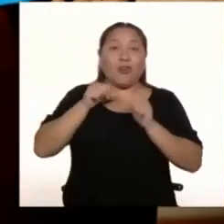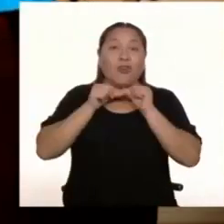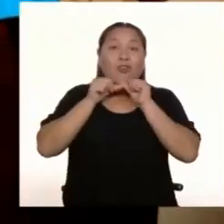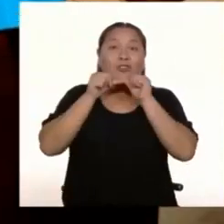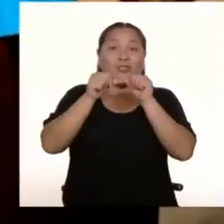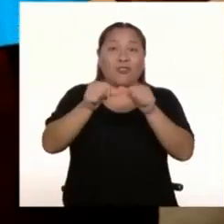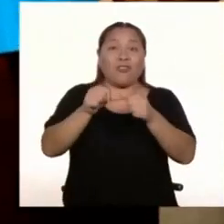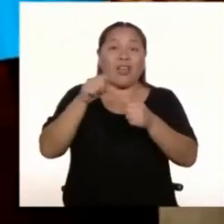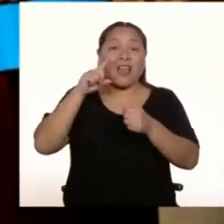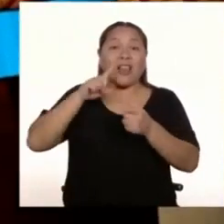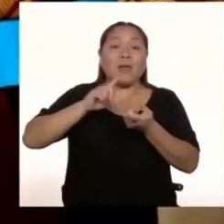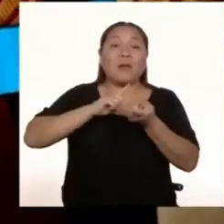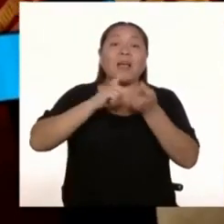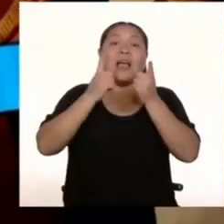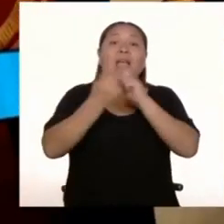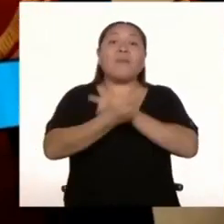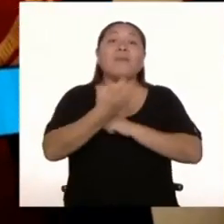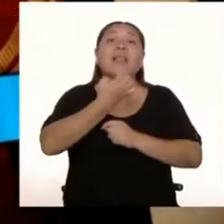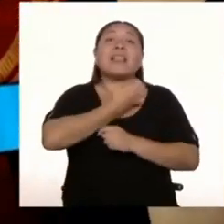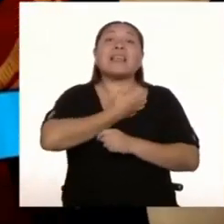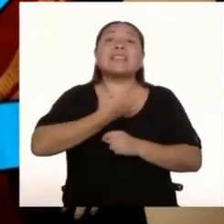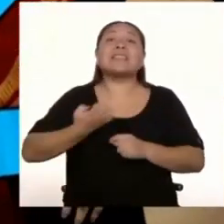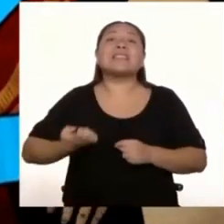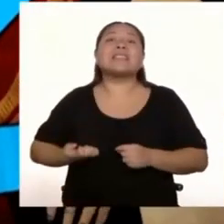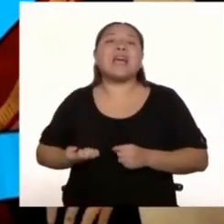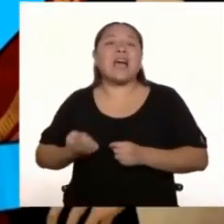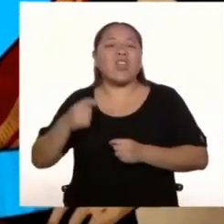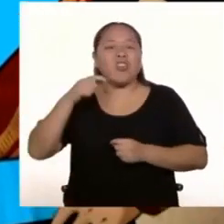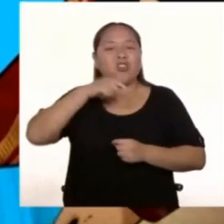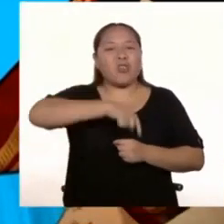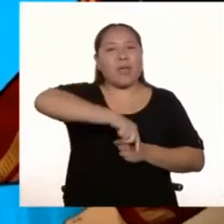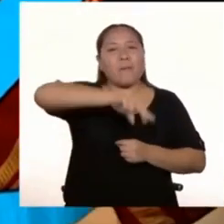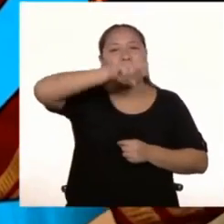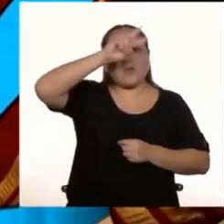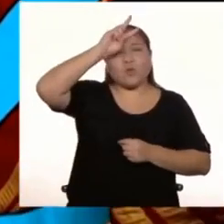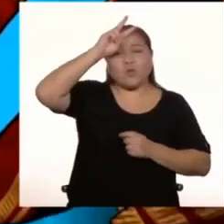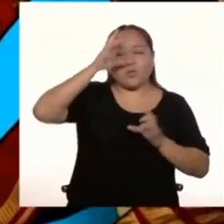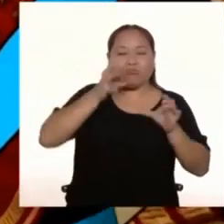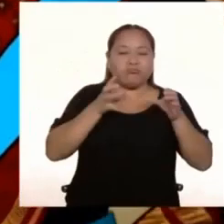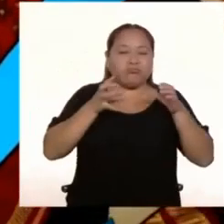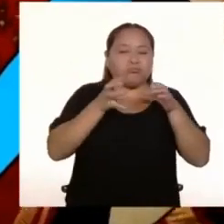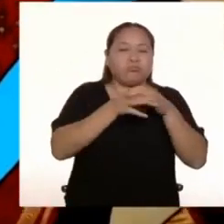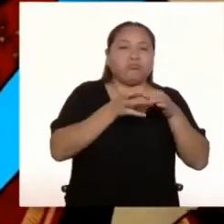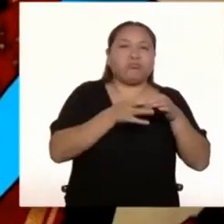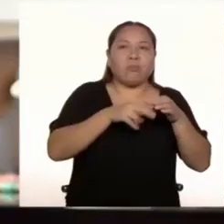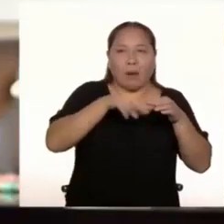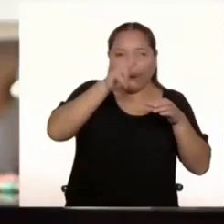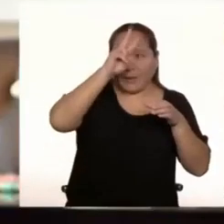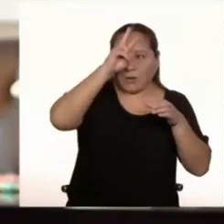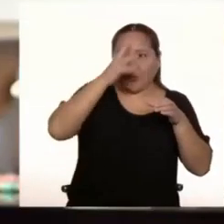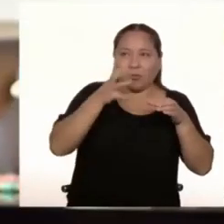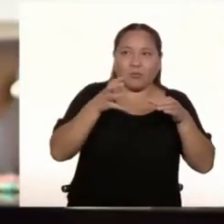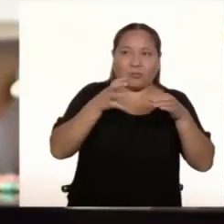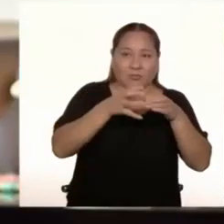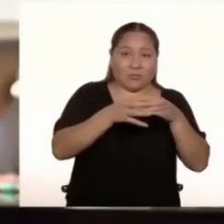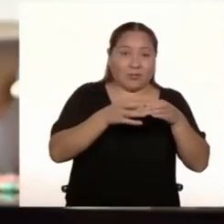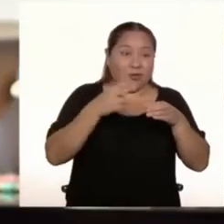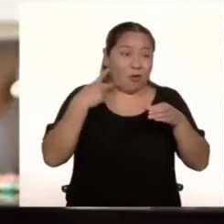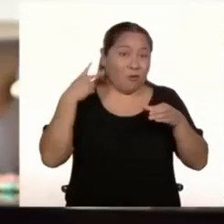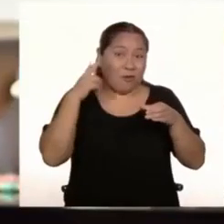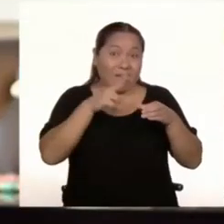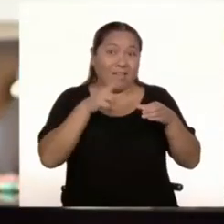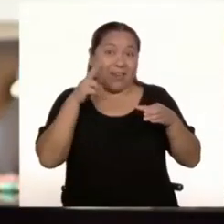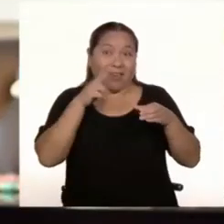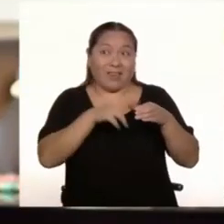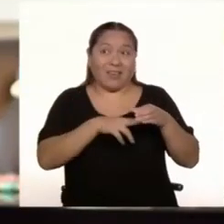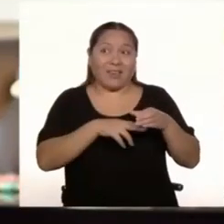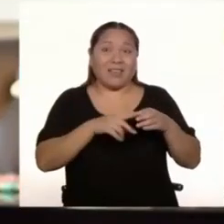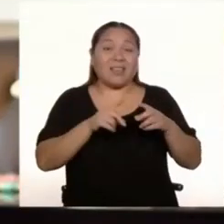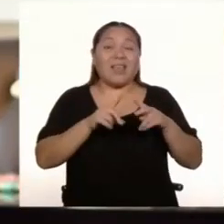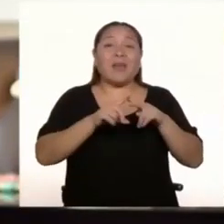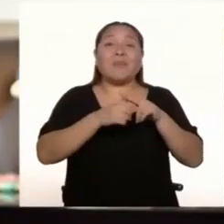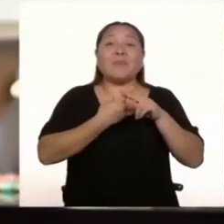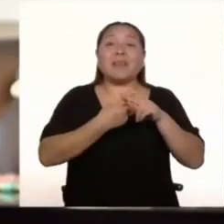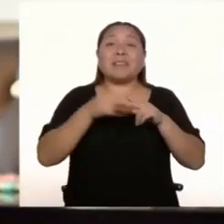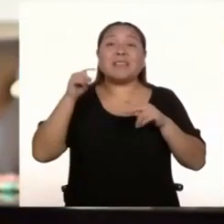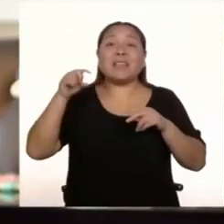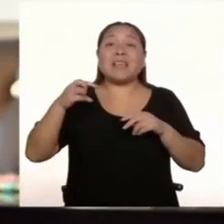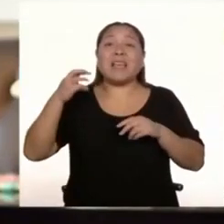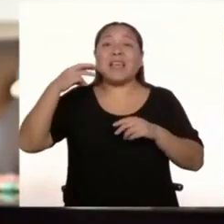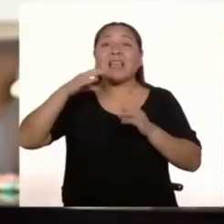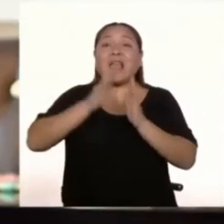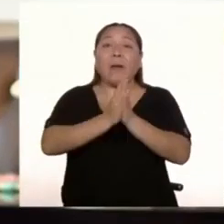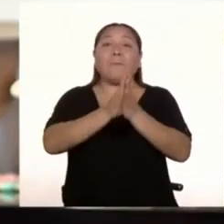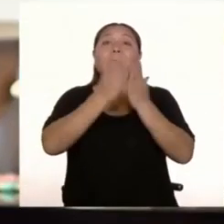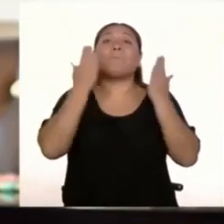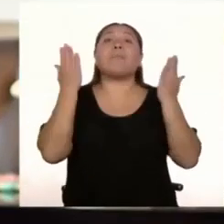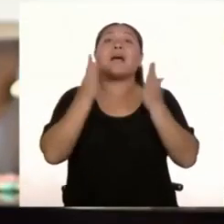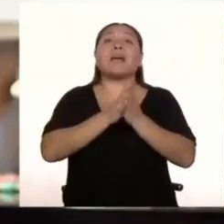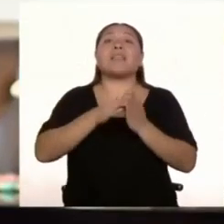el Estado peruano, ¿no? Este ente que es el Perú, que ya comienza a aparecer desde las páginas del Mercurio, en las que él aparece también,